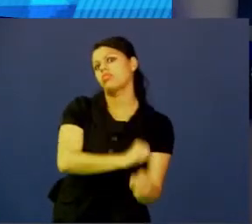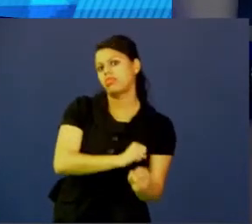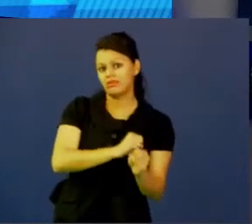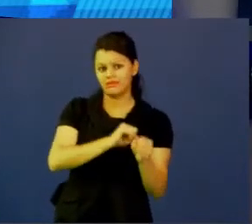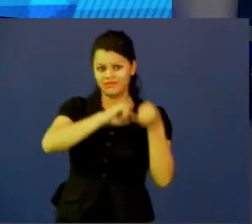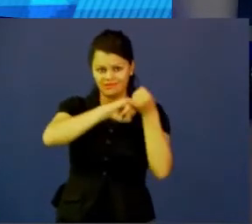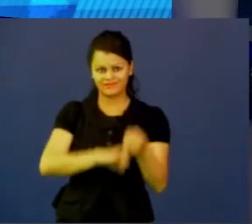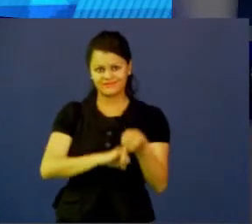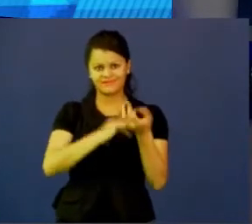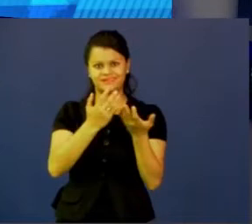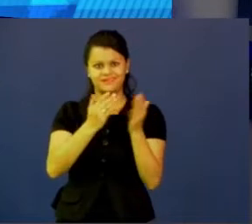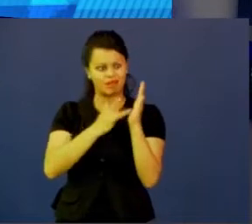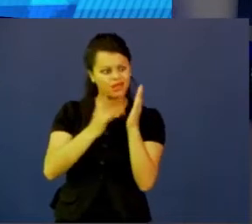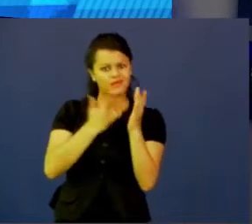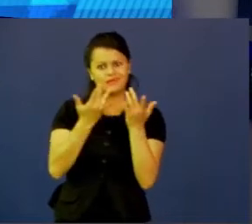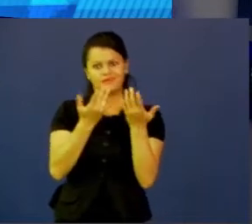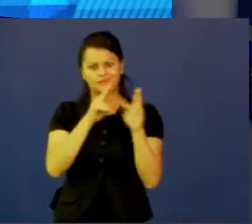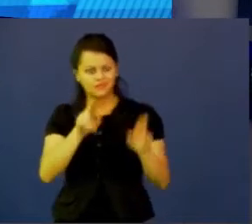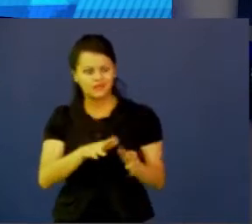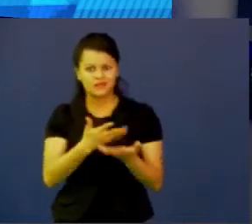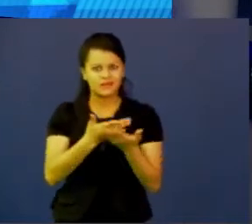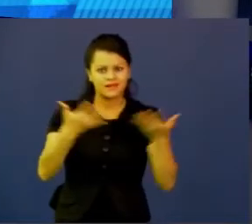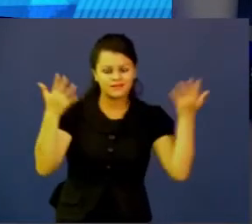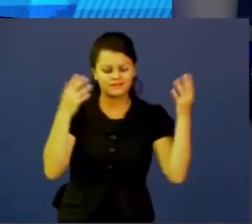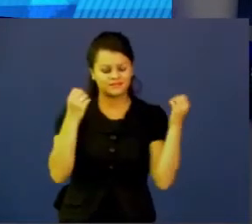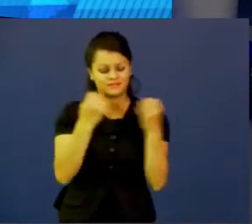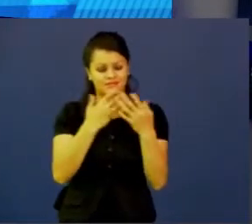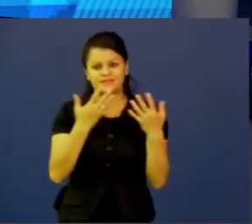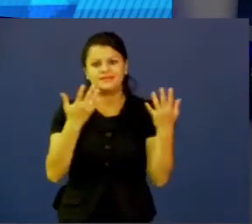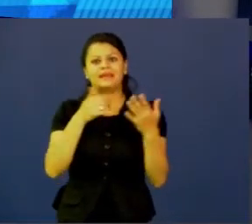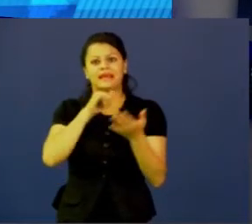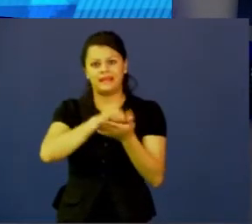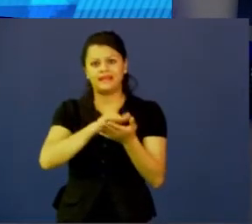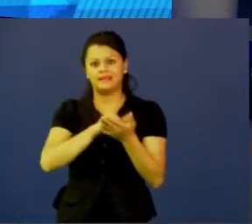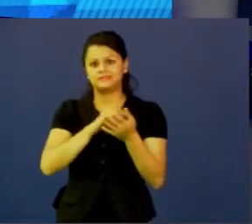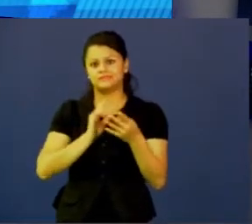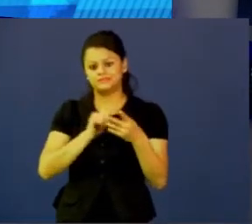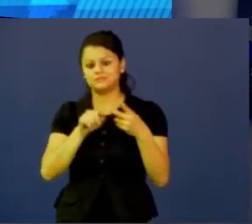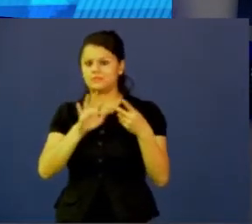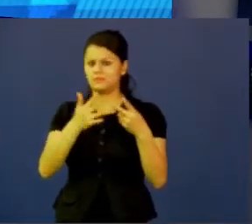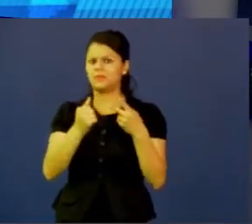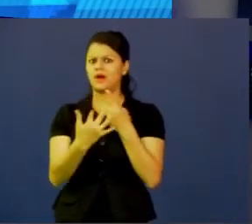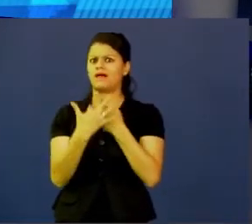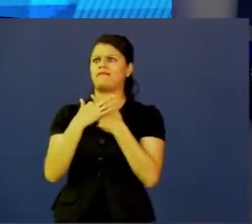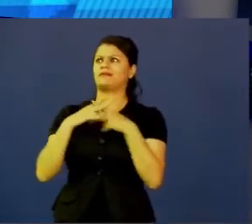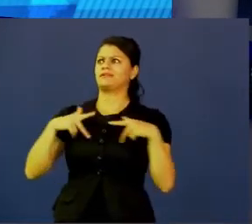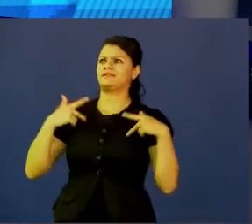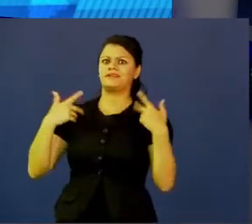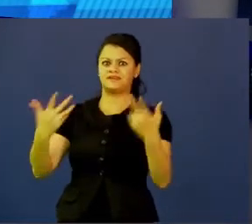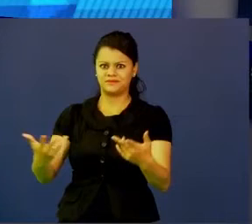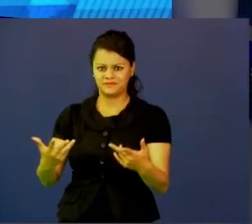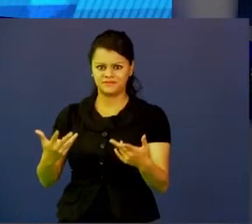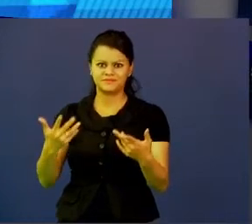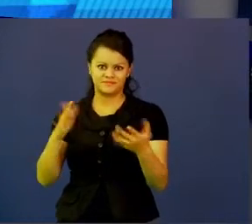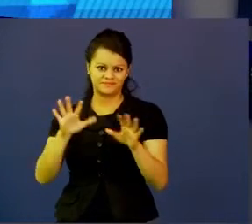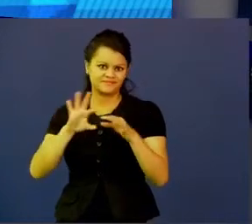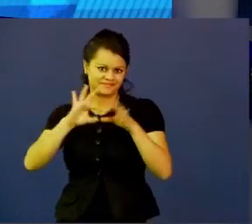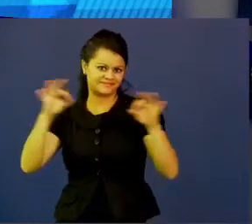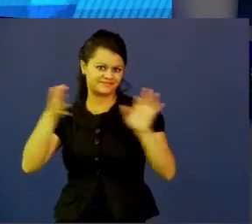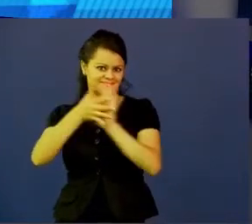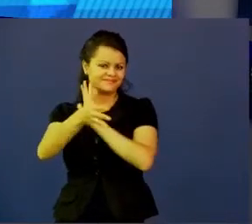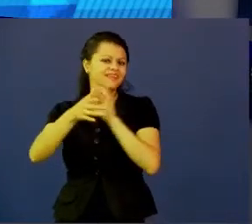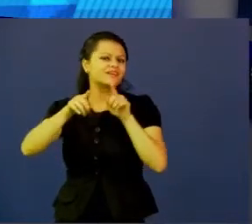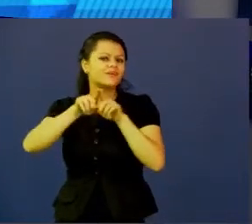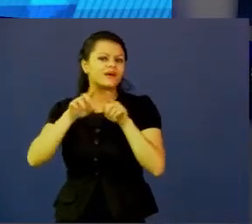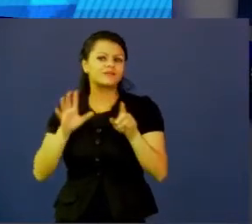de comportamiento, cómo nos está cambiando la vida. Yo creo que esa slide un poco habla de la forma en que hoy caminamos todos conectados por